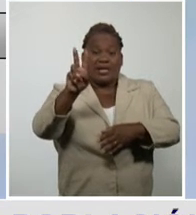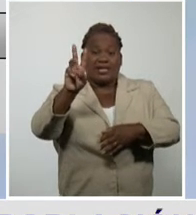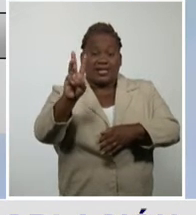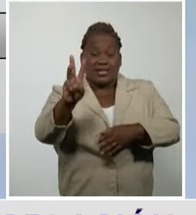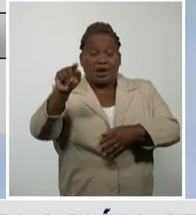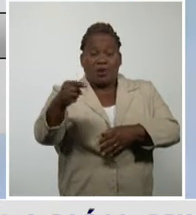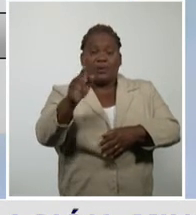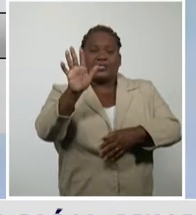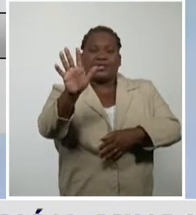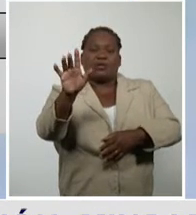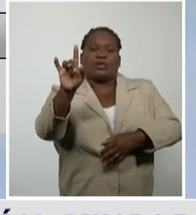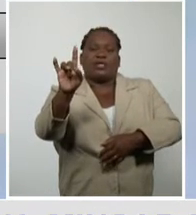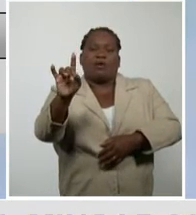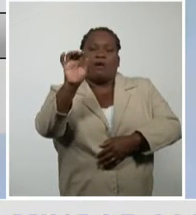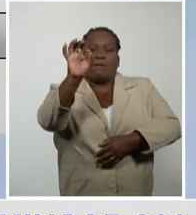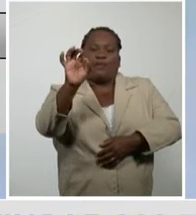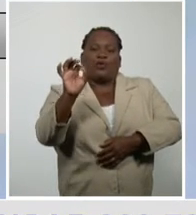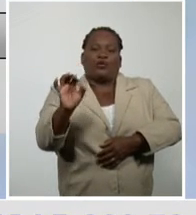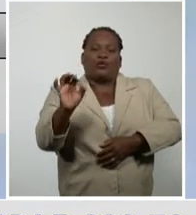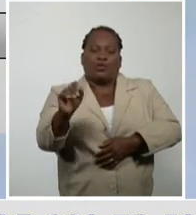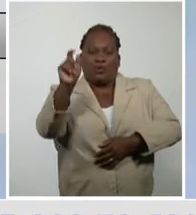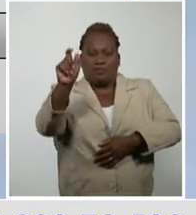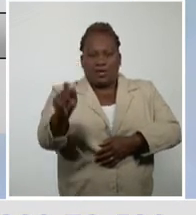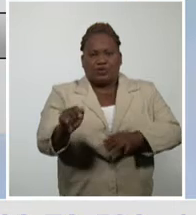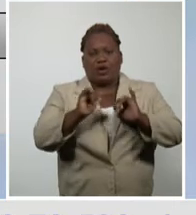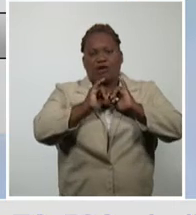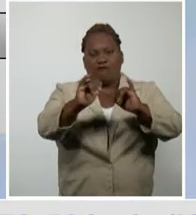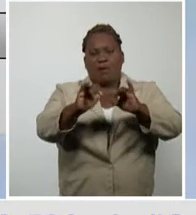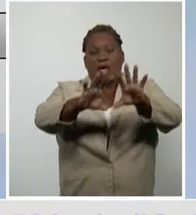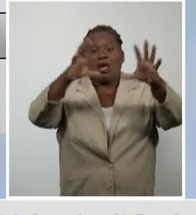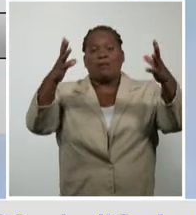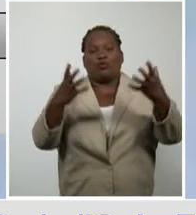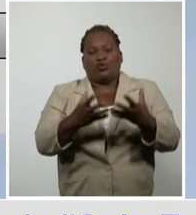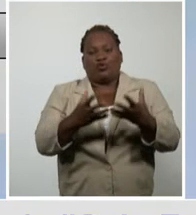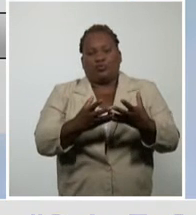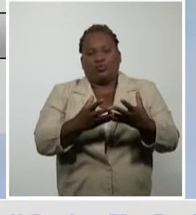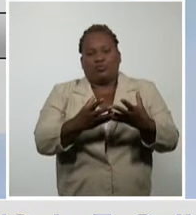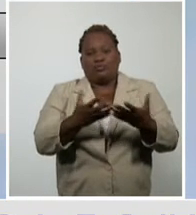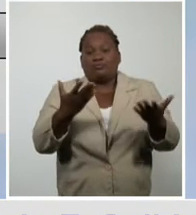43,59% del total de casos reportados en el mundo.